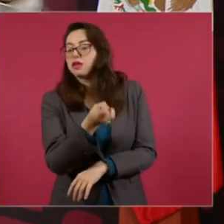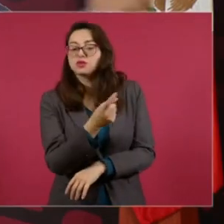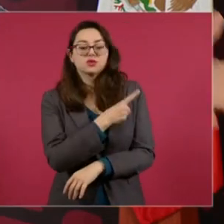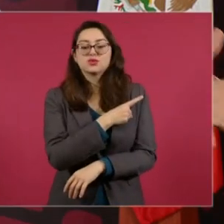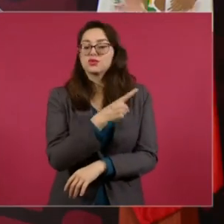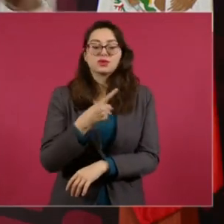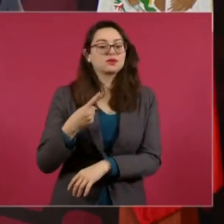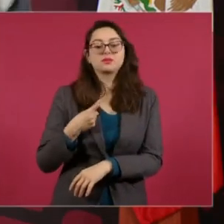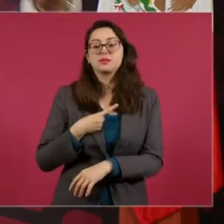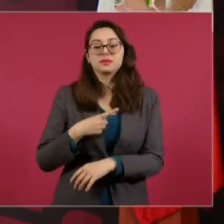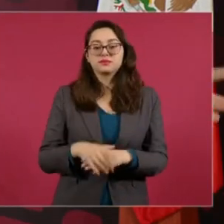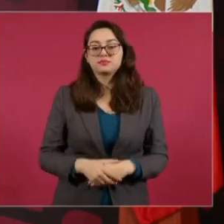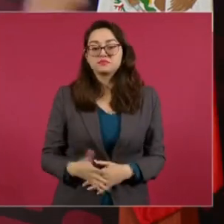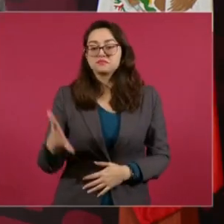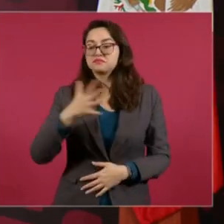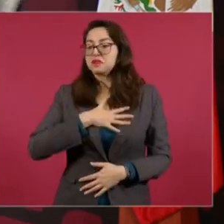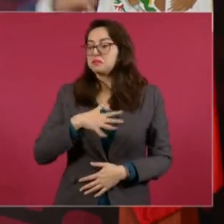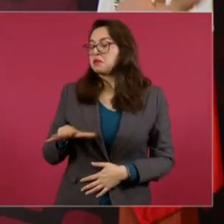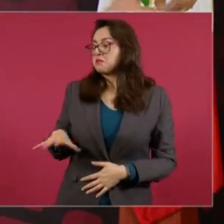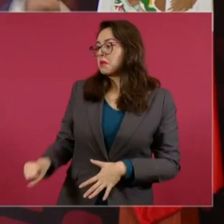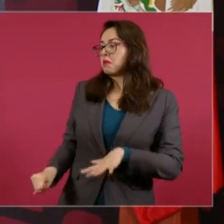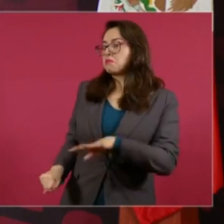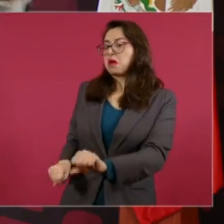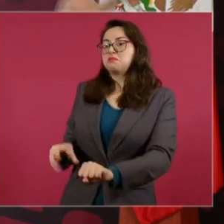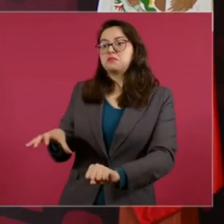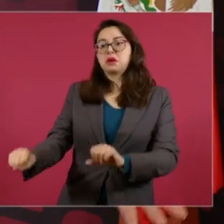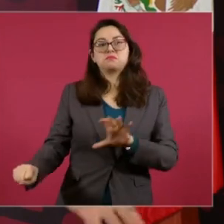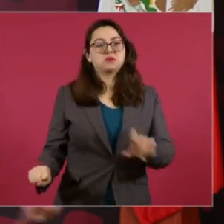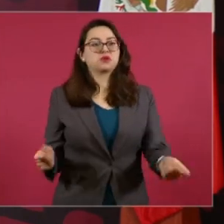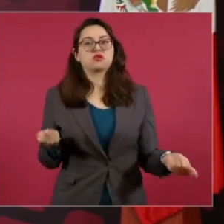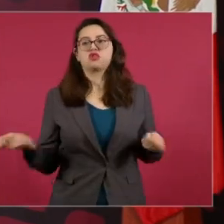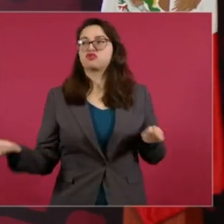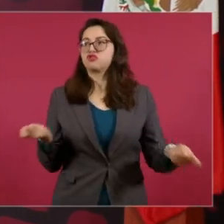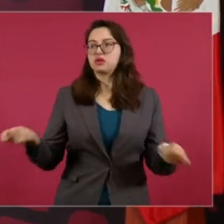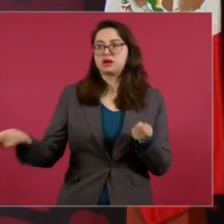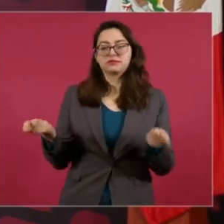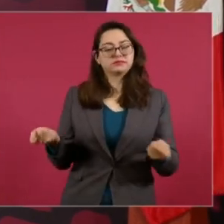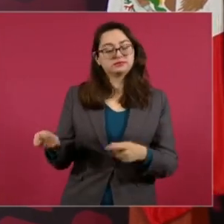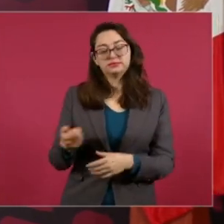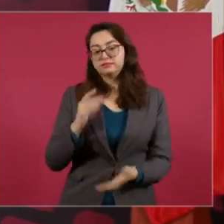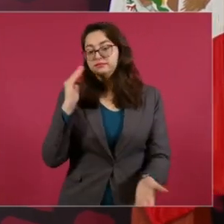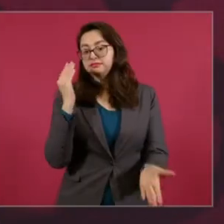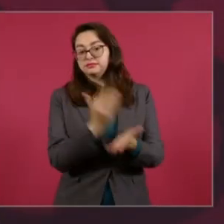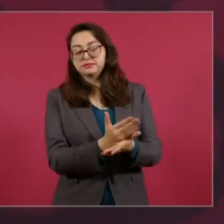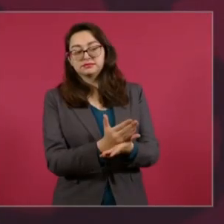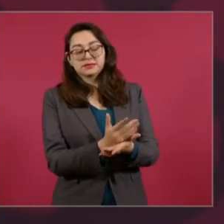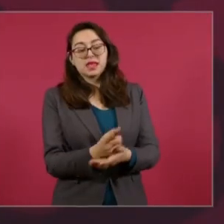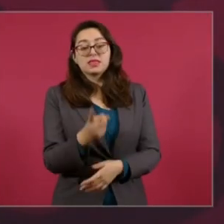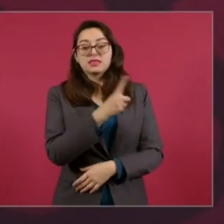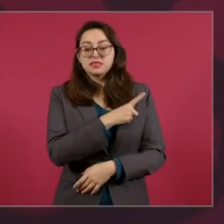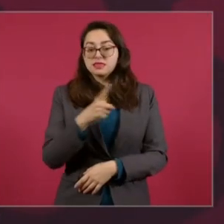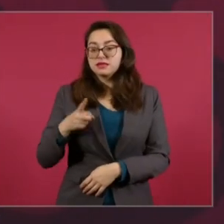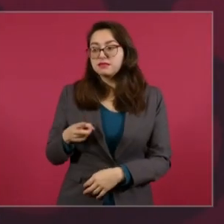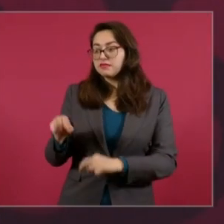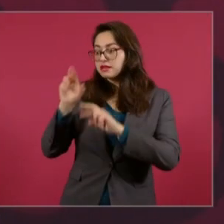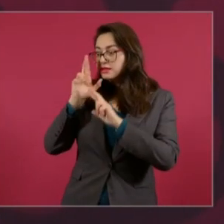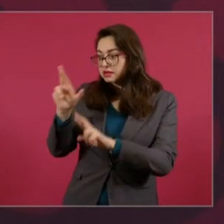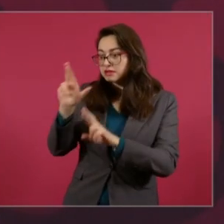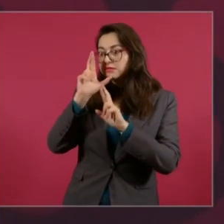vitales de dominación completa de América. Tiene que haber un trato